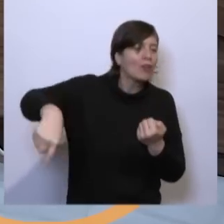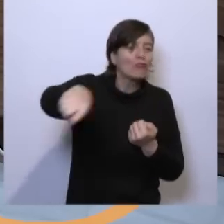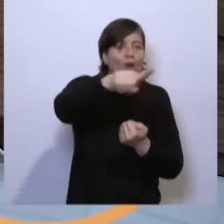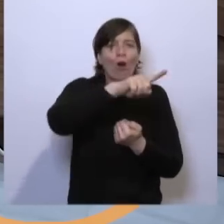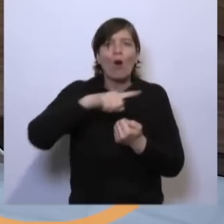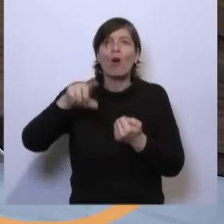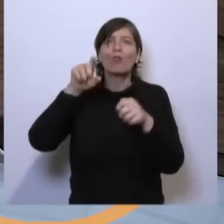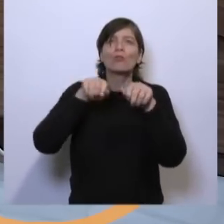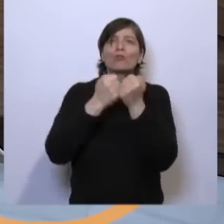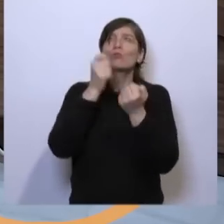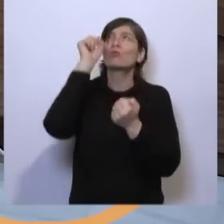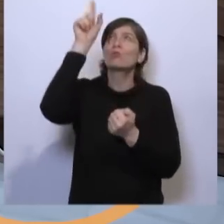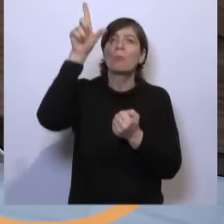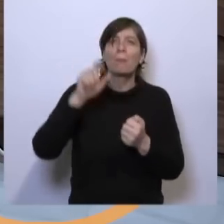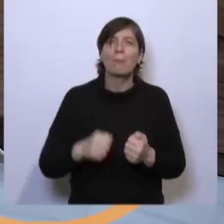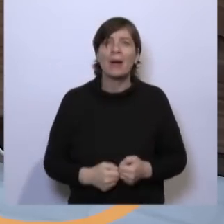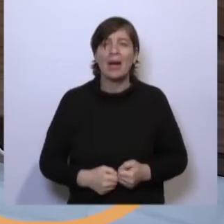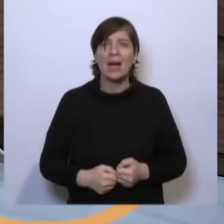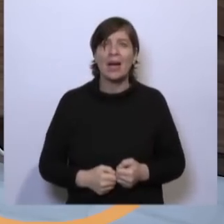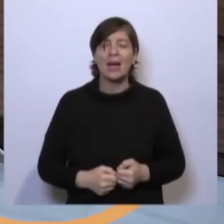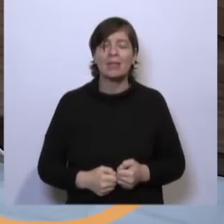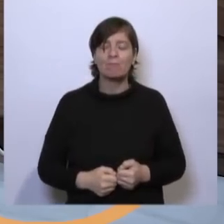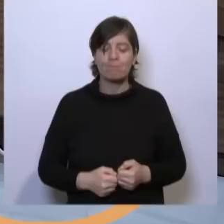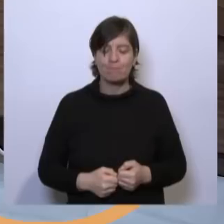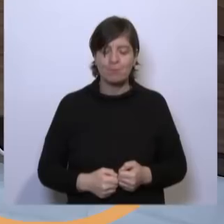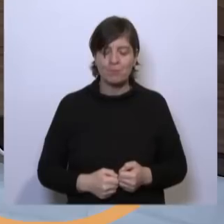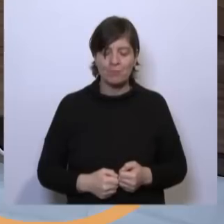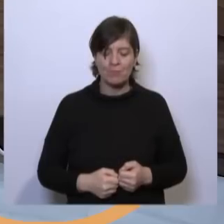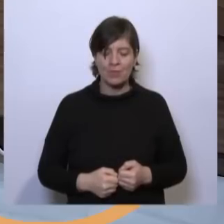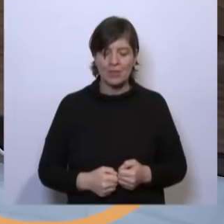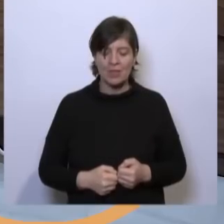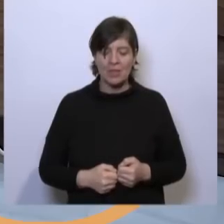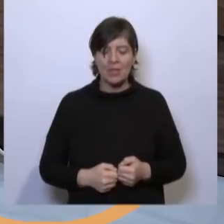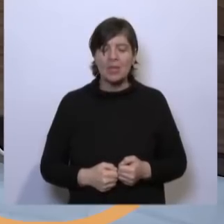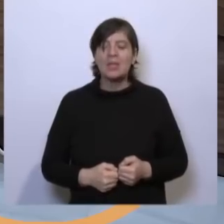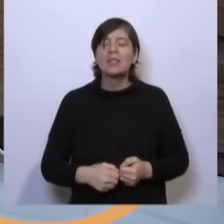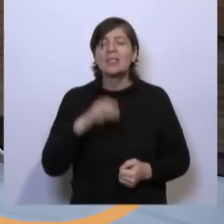partiendo a los pobres tu pan,